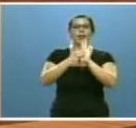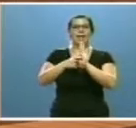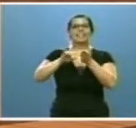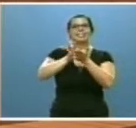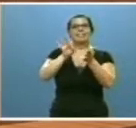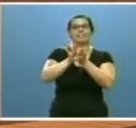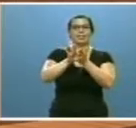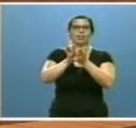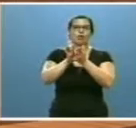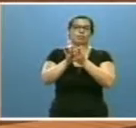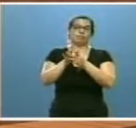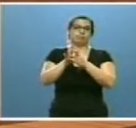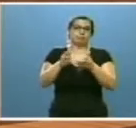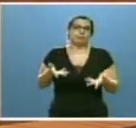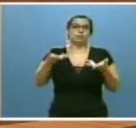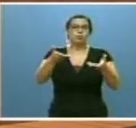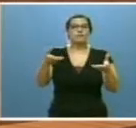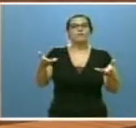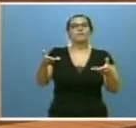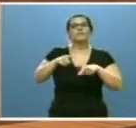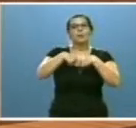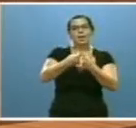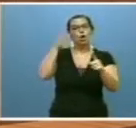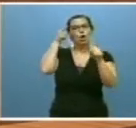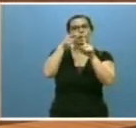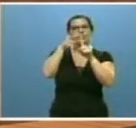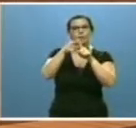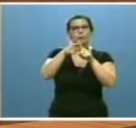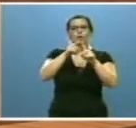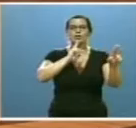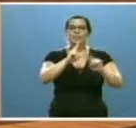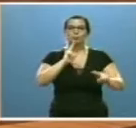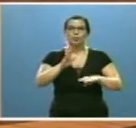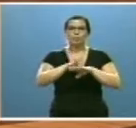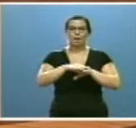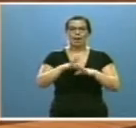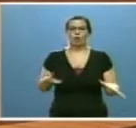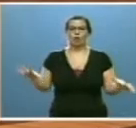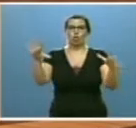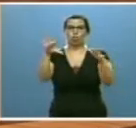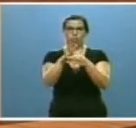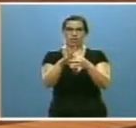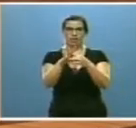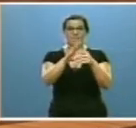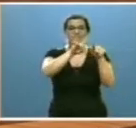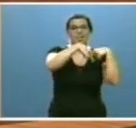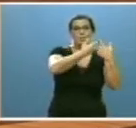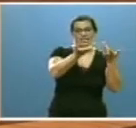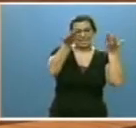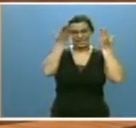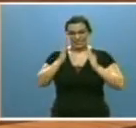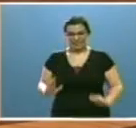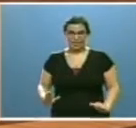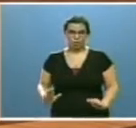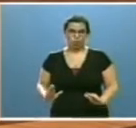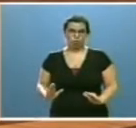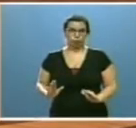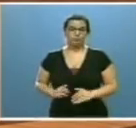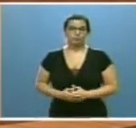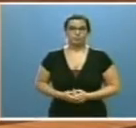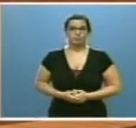león' que estará dirigido especialmente a dar respuesta a las necesidades de conciliación de los hijos de las familias con hijos en temprana edad